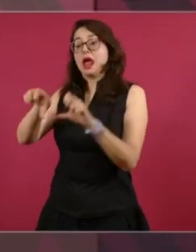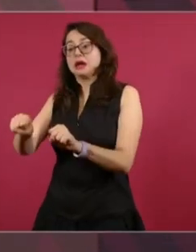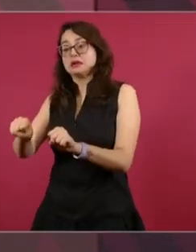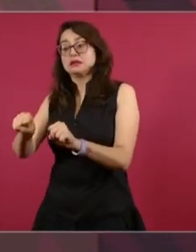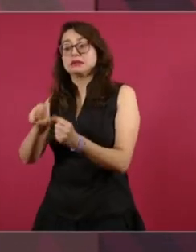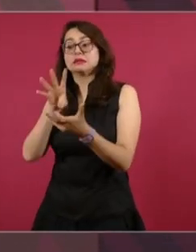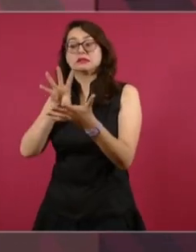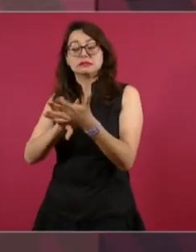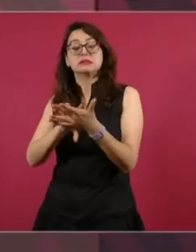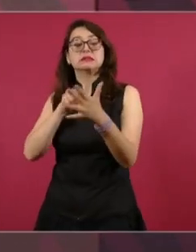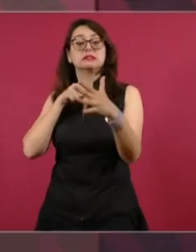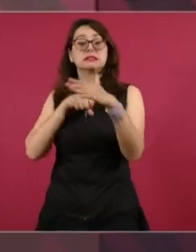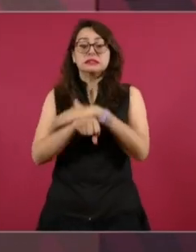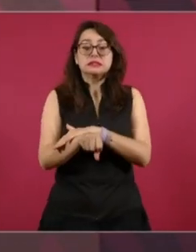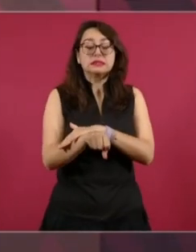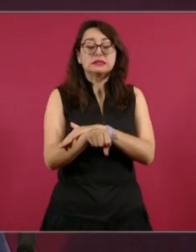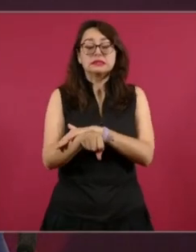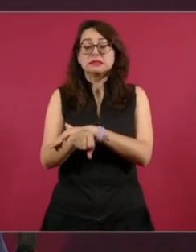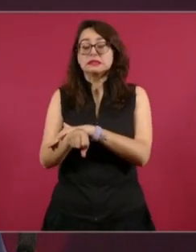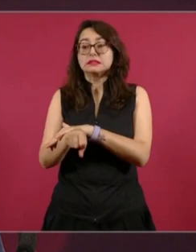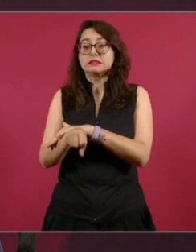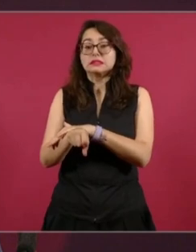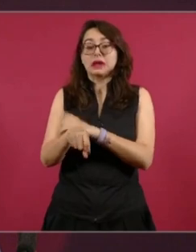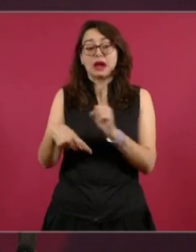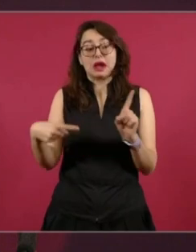al delincuente